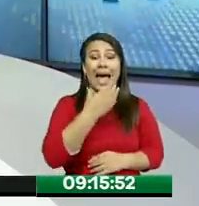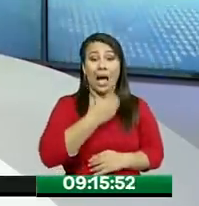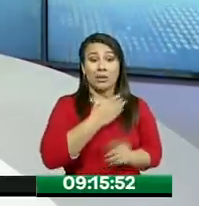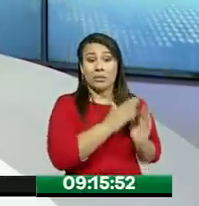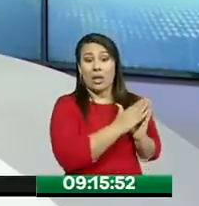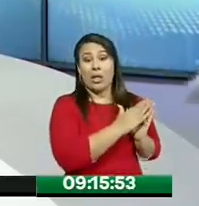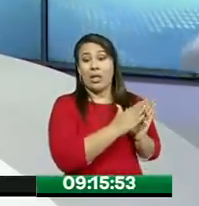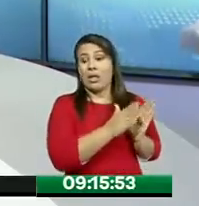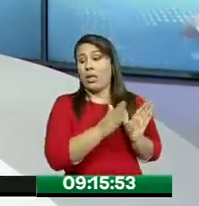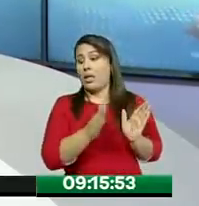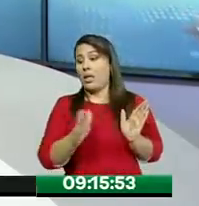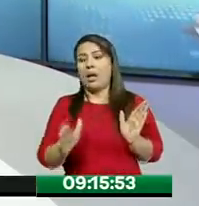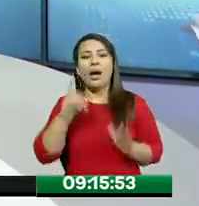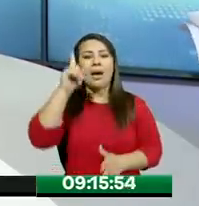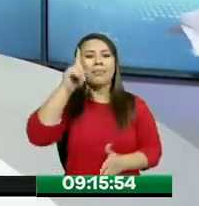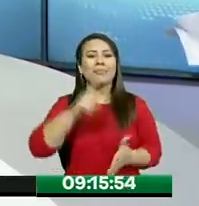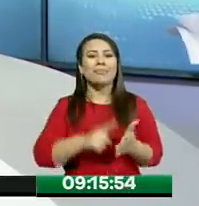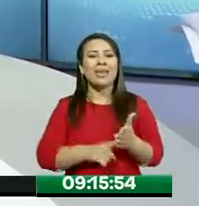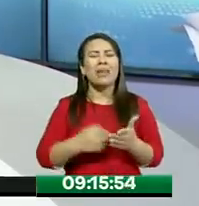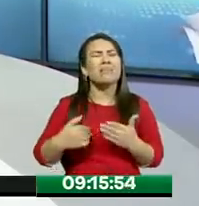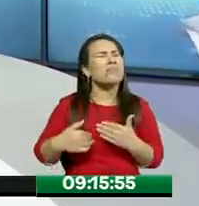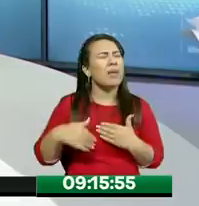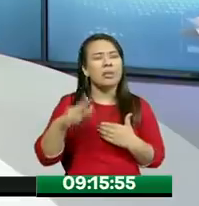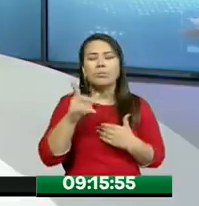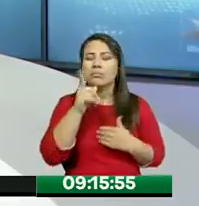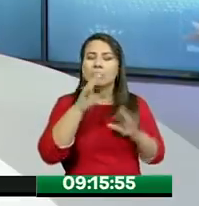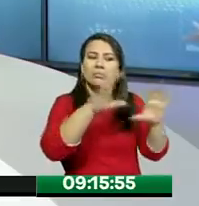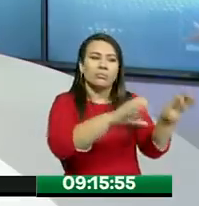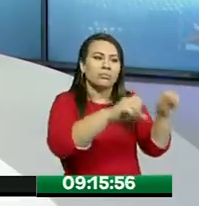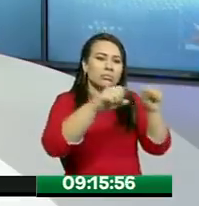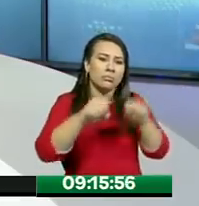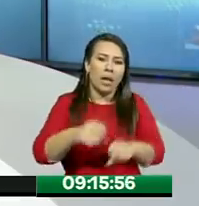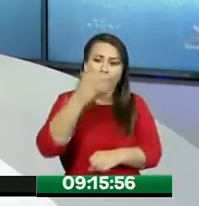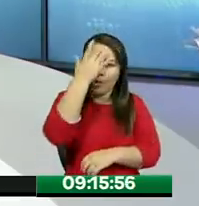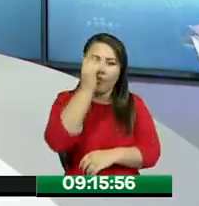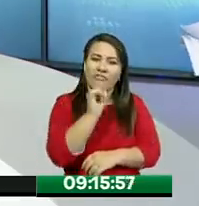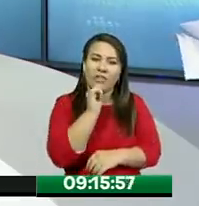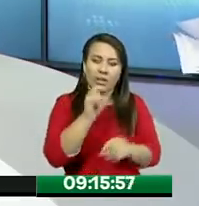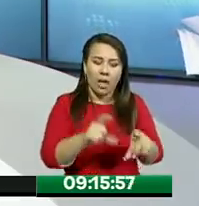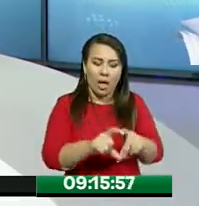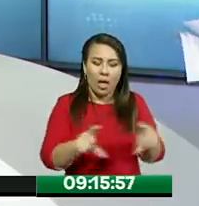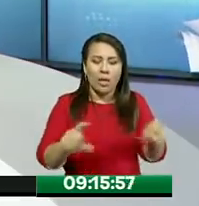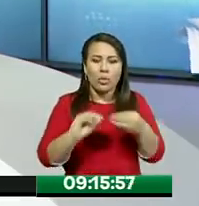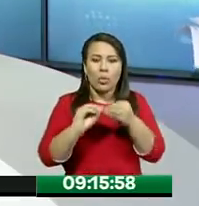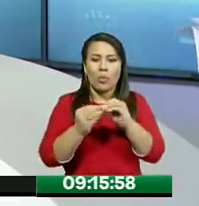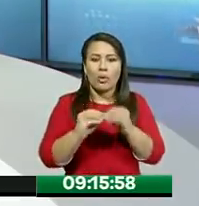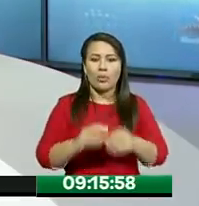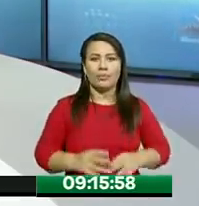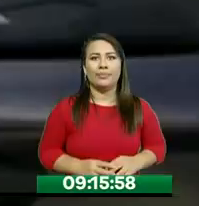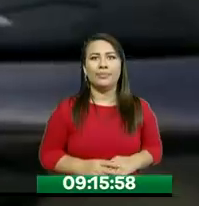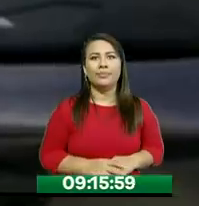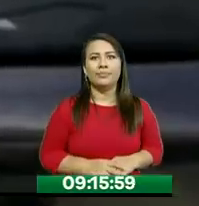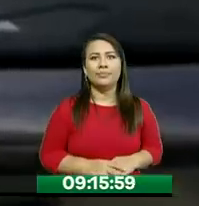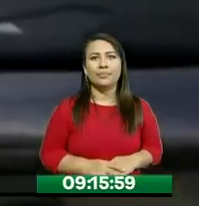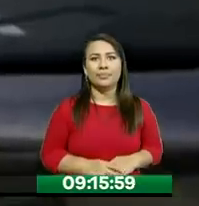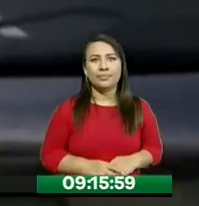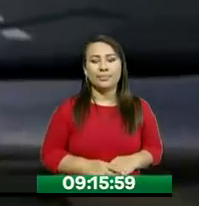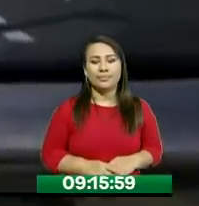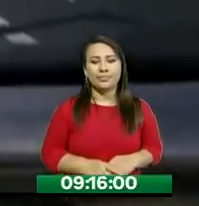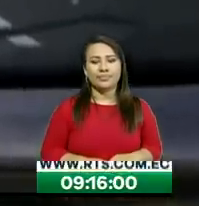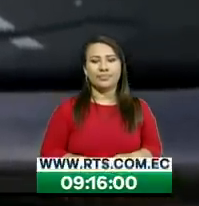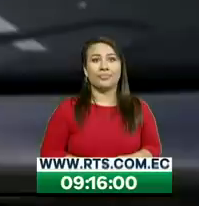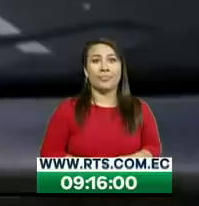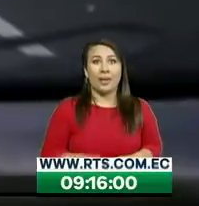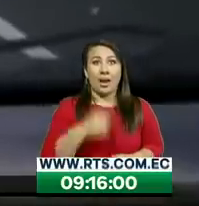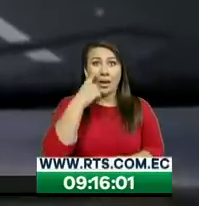con quien vamos a dialogar la mañana de hoy, y con él es preciso anotar y poder recalcar en ese estudio que